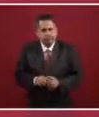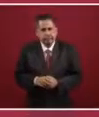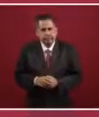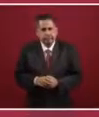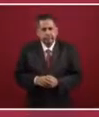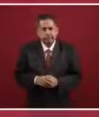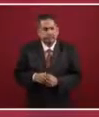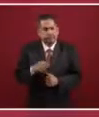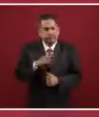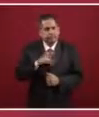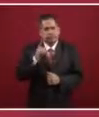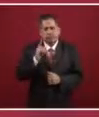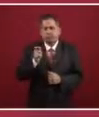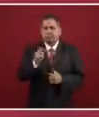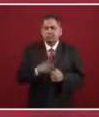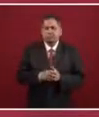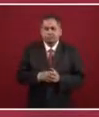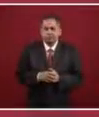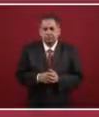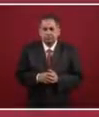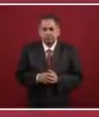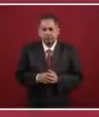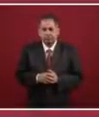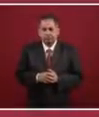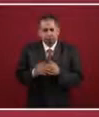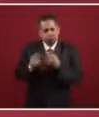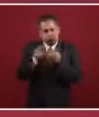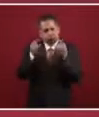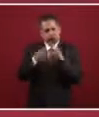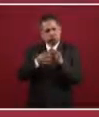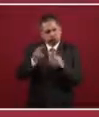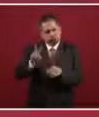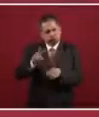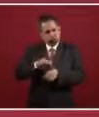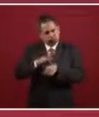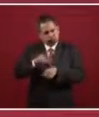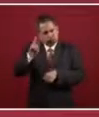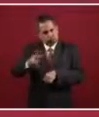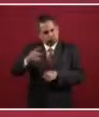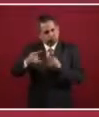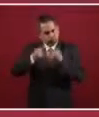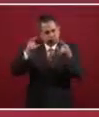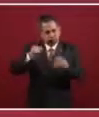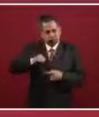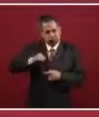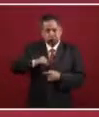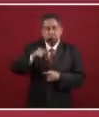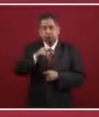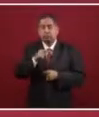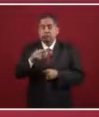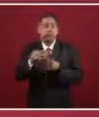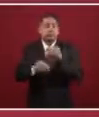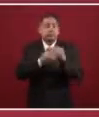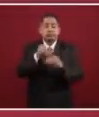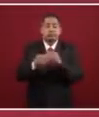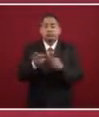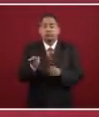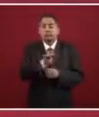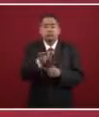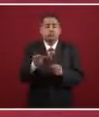Hay una, no anécdota, es un hecho histórico. Cuando se pelea